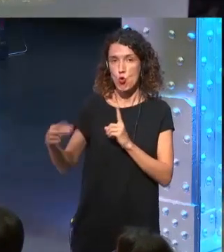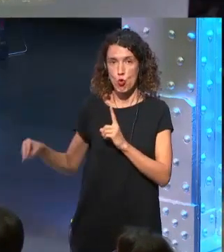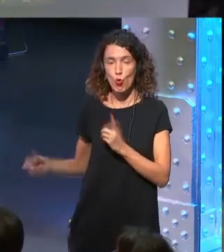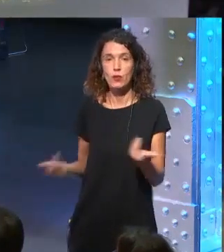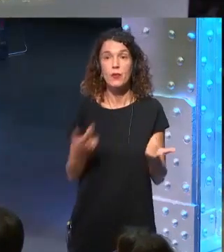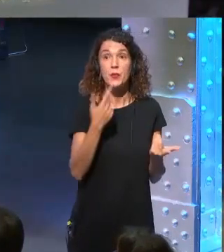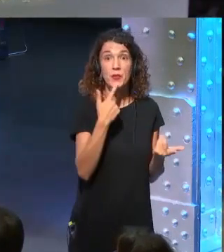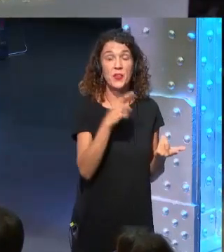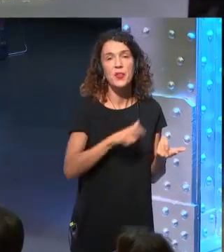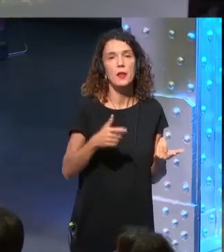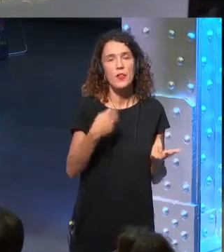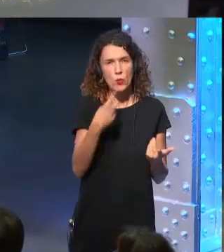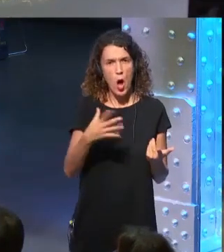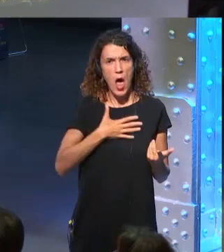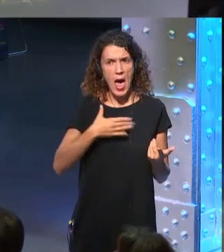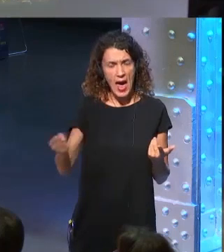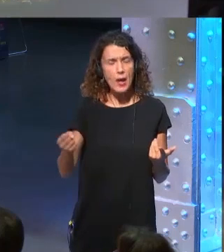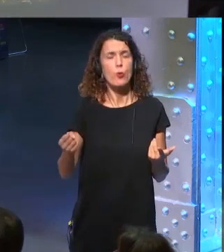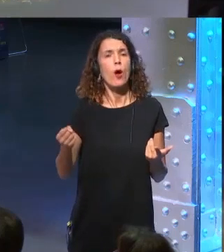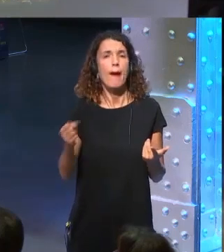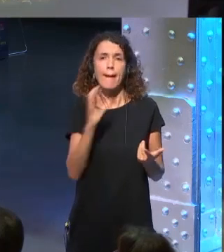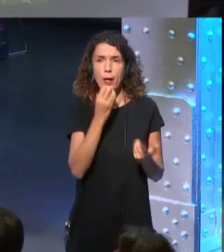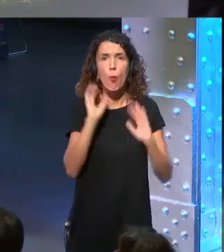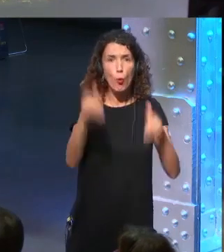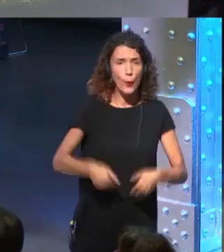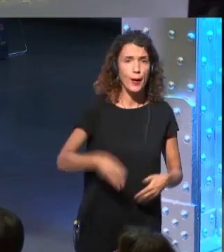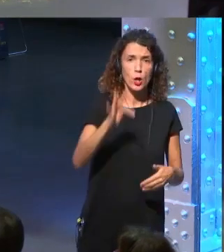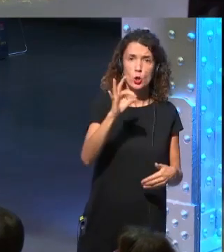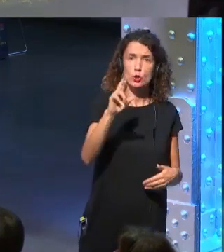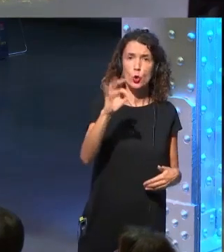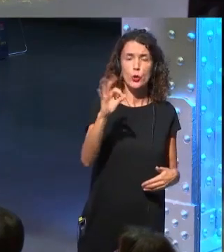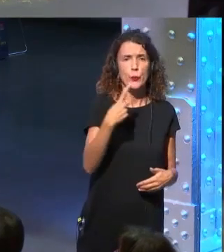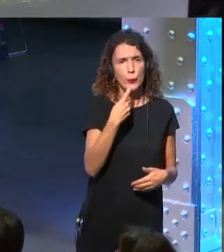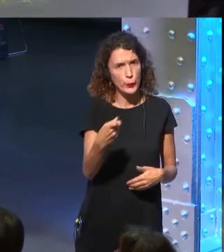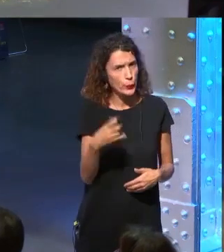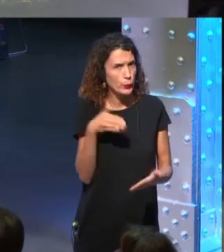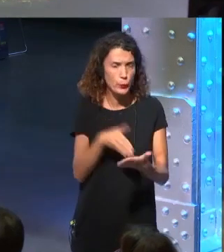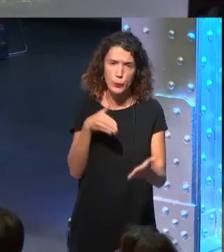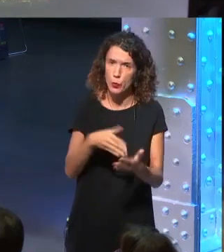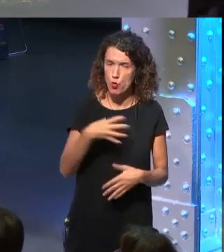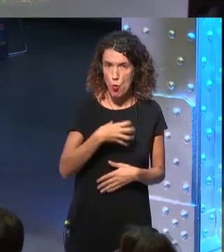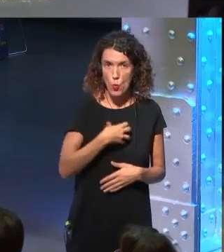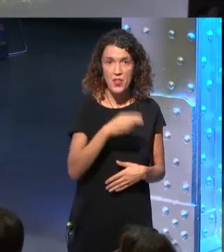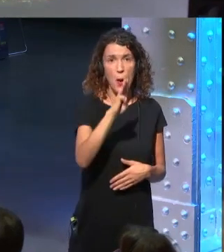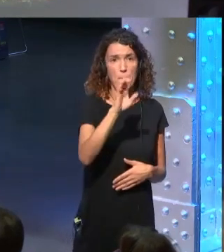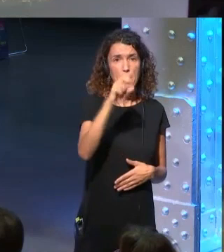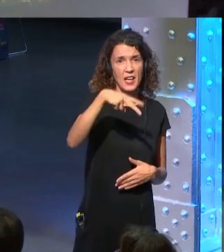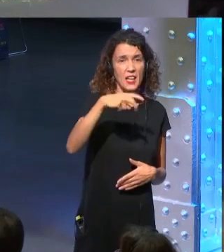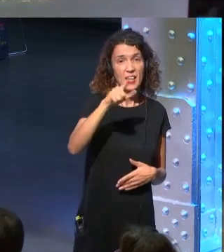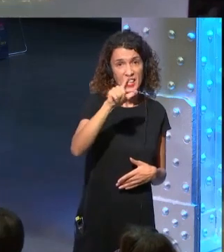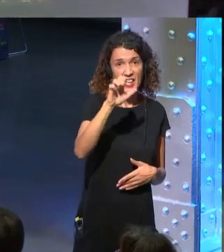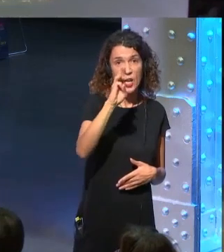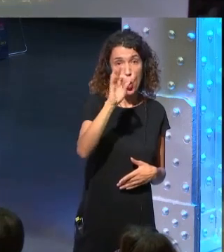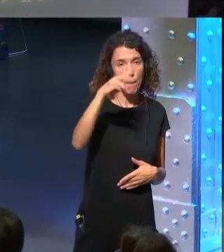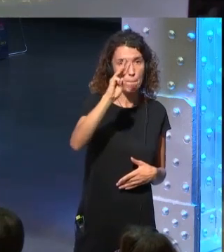que tienen los héroes griegos para volver de Troya. Penélope no está nada satisfecha con esta